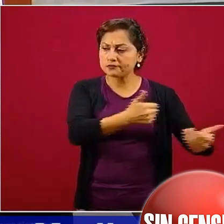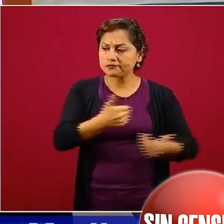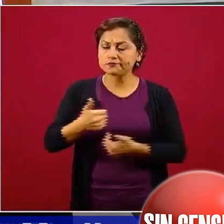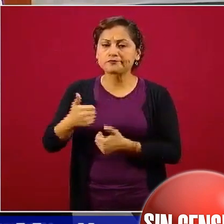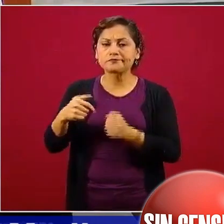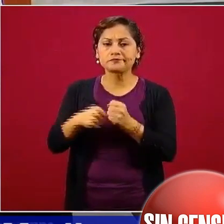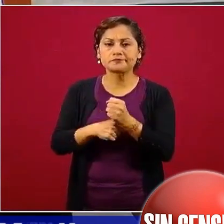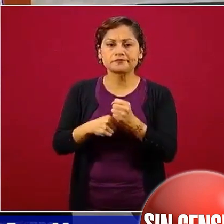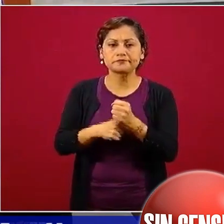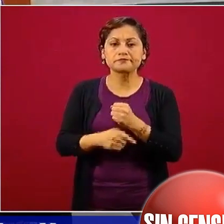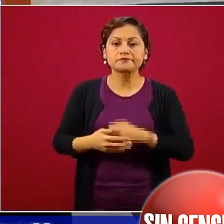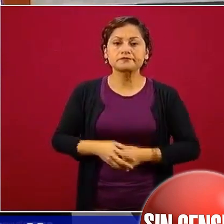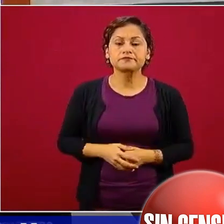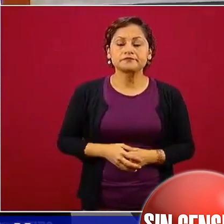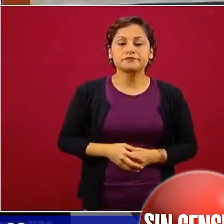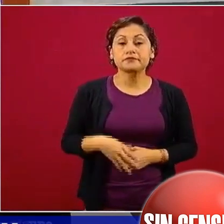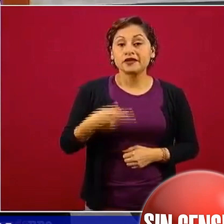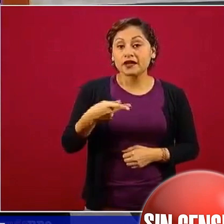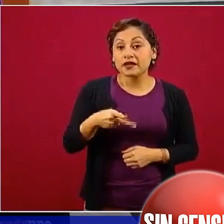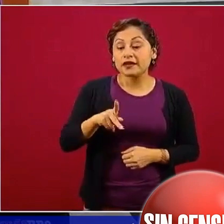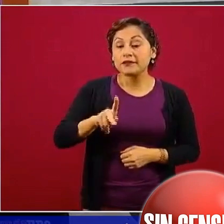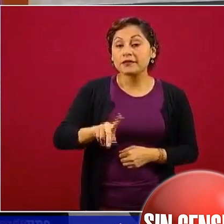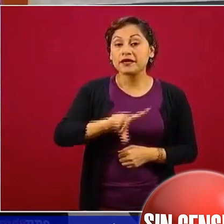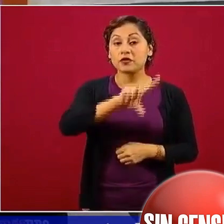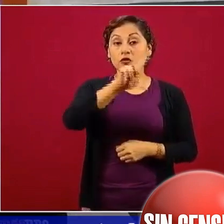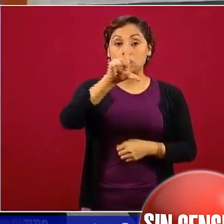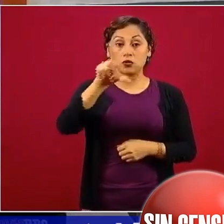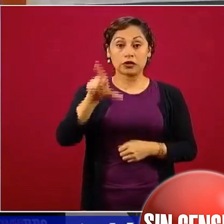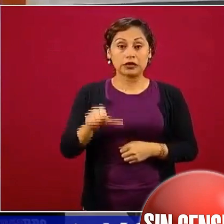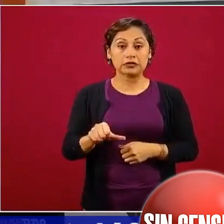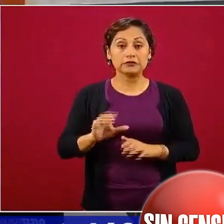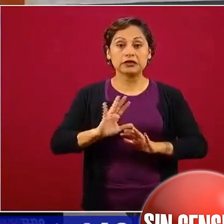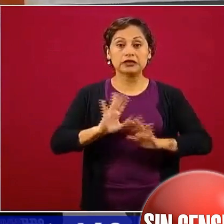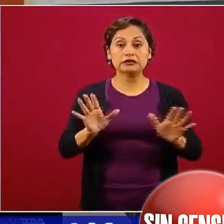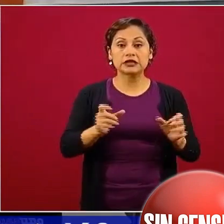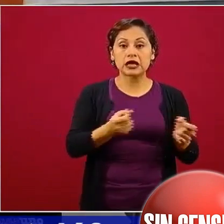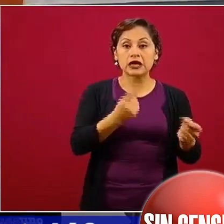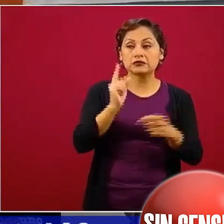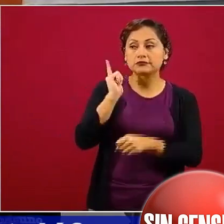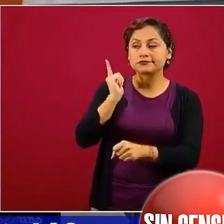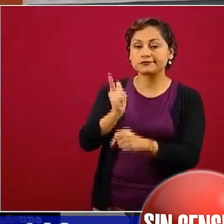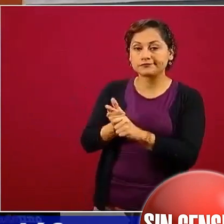Pero cuando ya se sabe que estaba ahí,